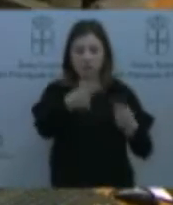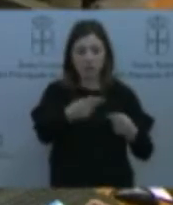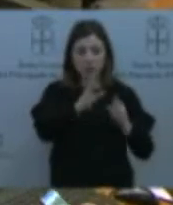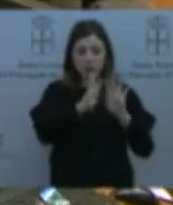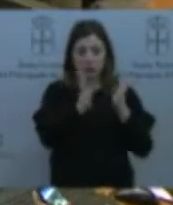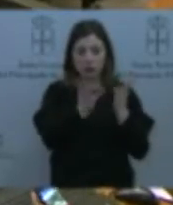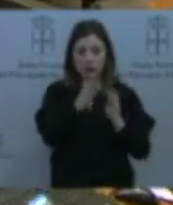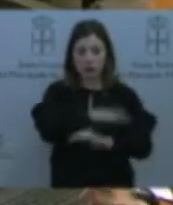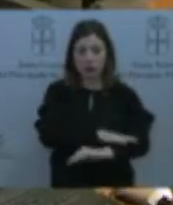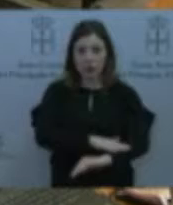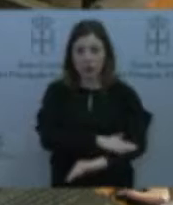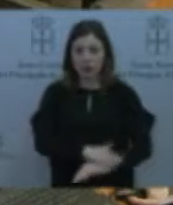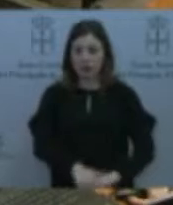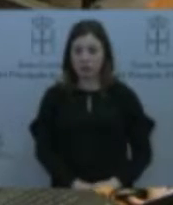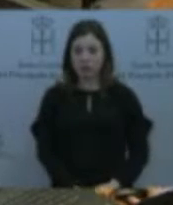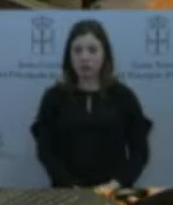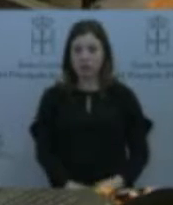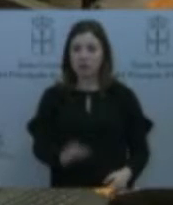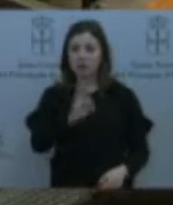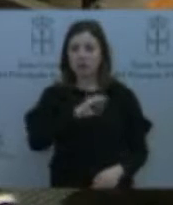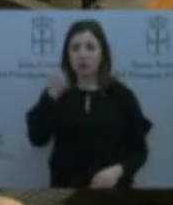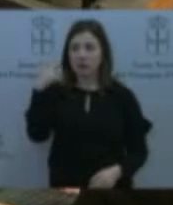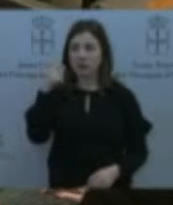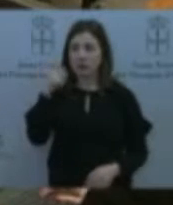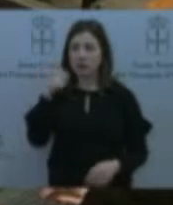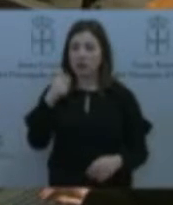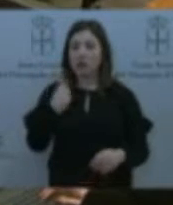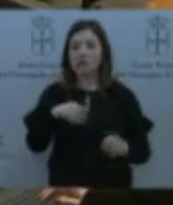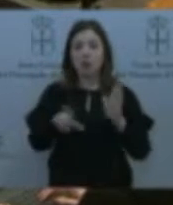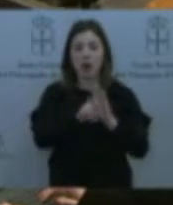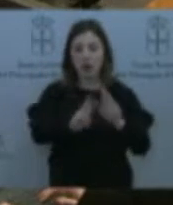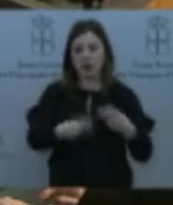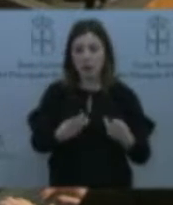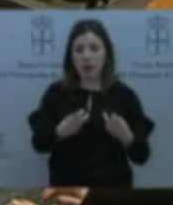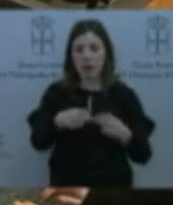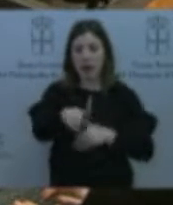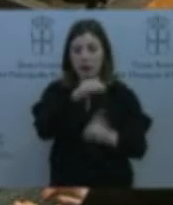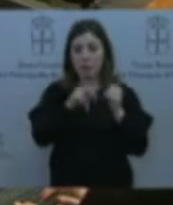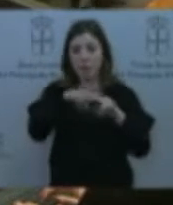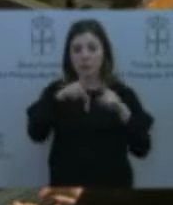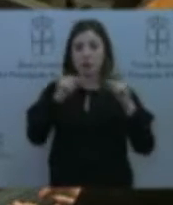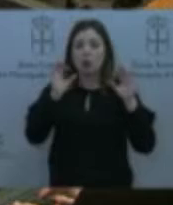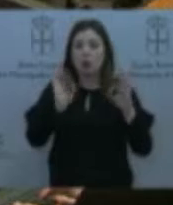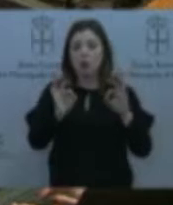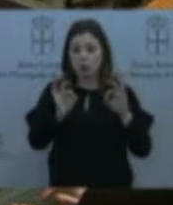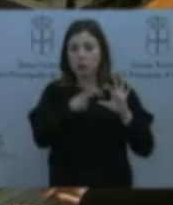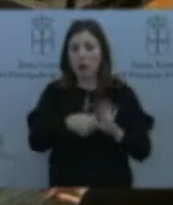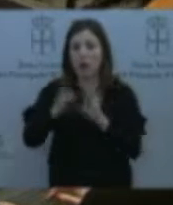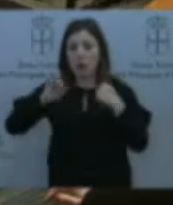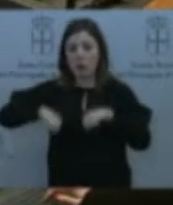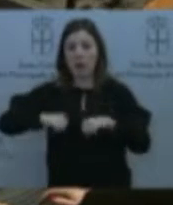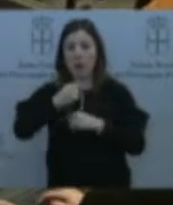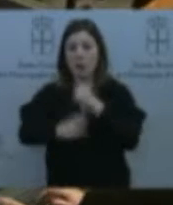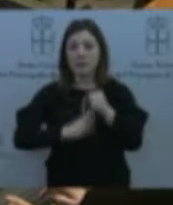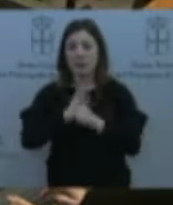presidente, señoría, la reforma de la ley electoral del Principado de Asturias formaba efectivamente parte del acuerdo de investidura suscrito en julio de 2015